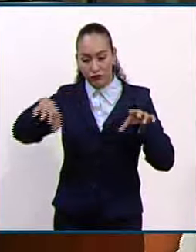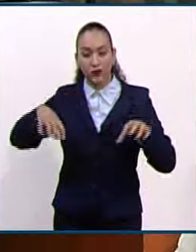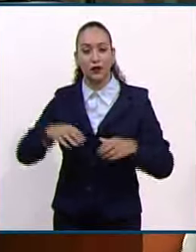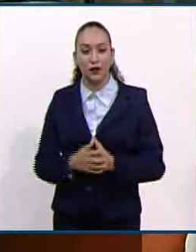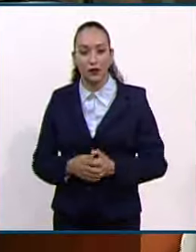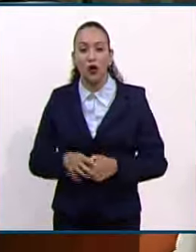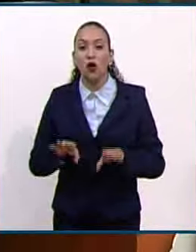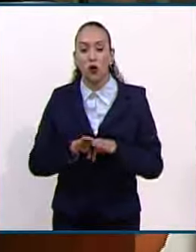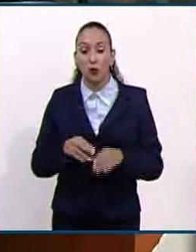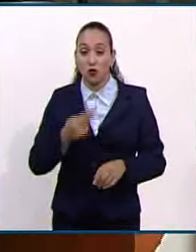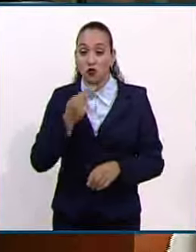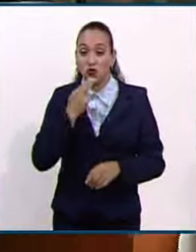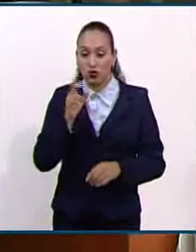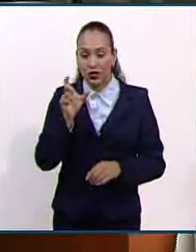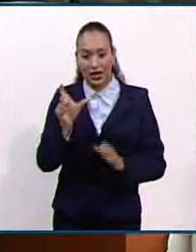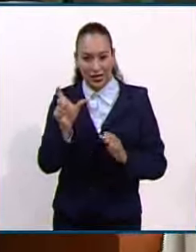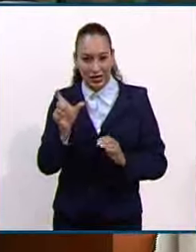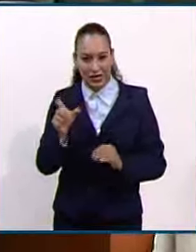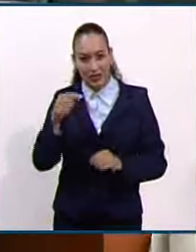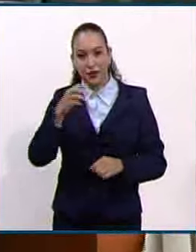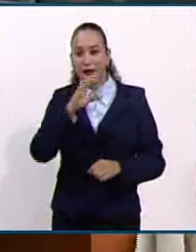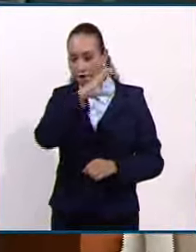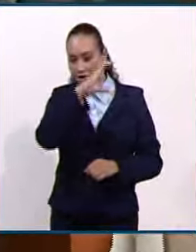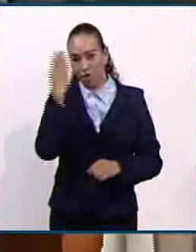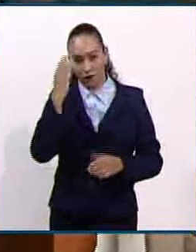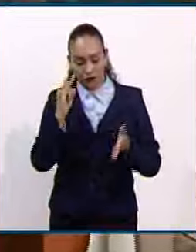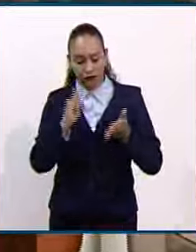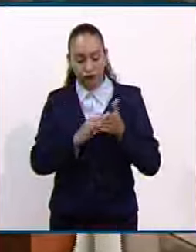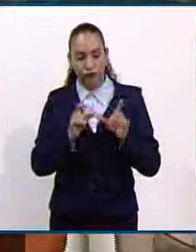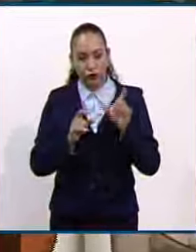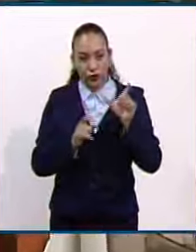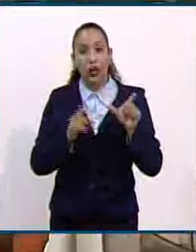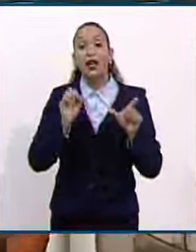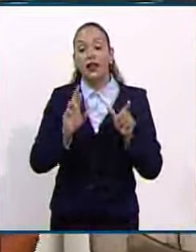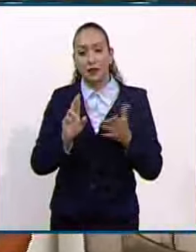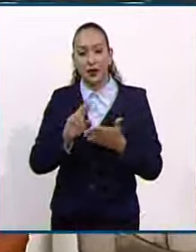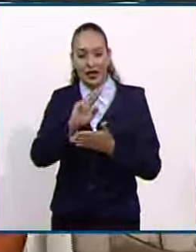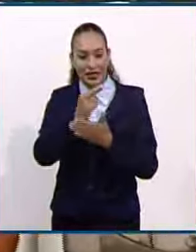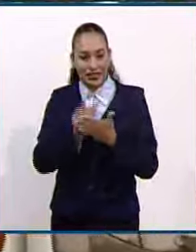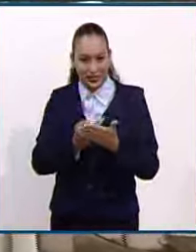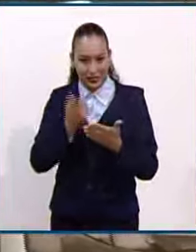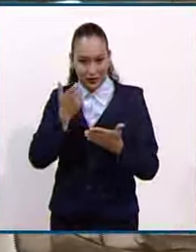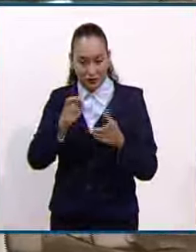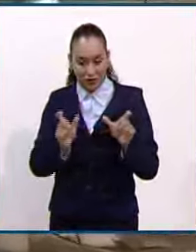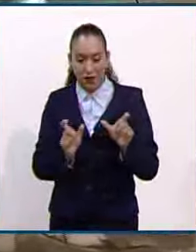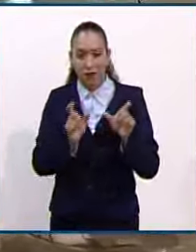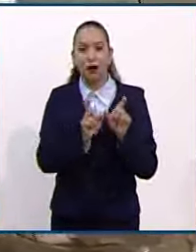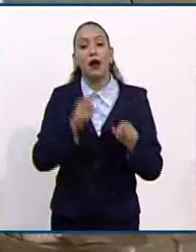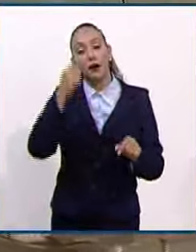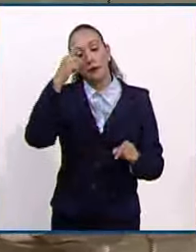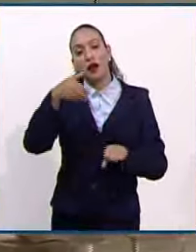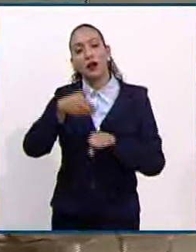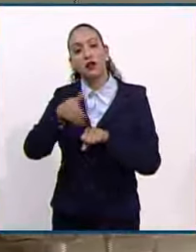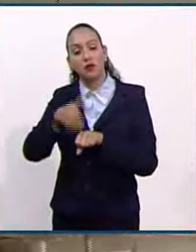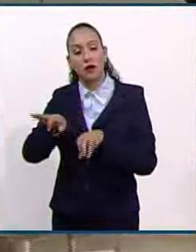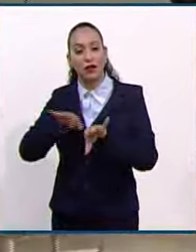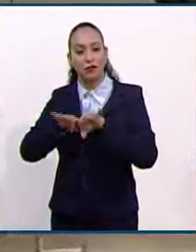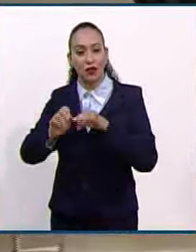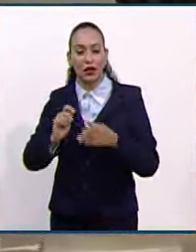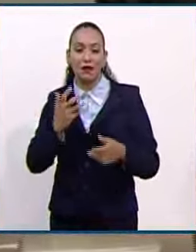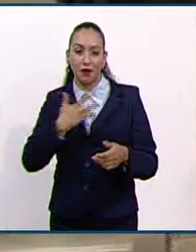una credencial oficial con fotografía y, en su caso, con el recibo de pago, con el fin de validar su identidad con el número de expediente